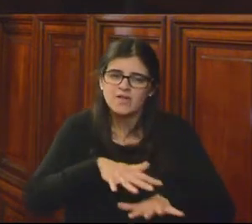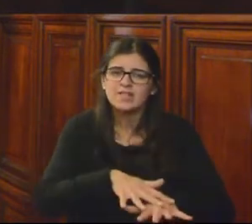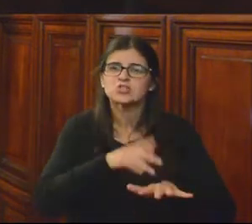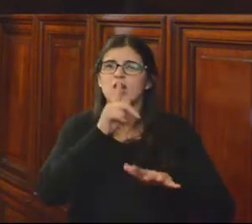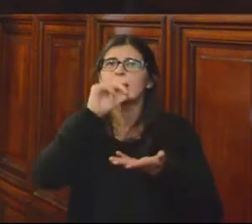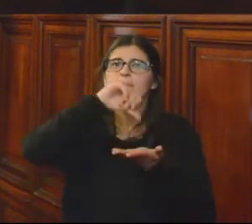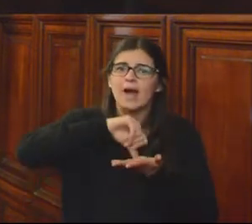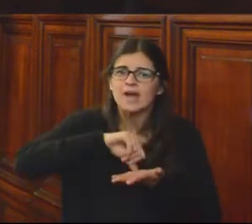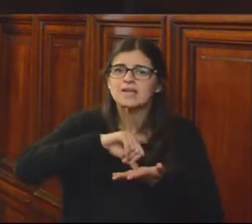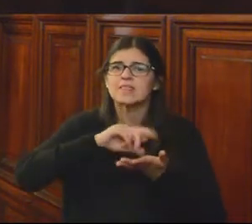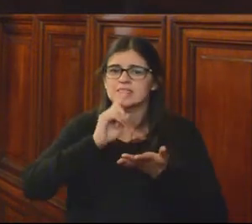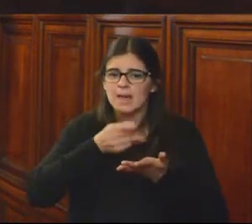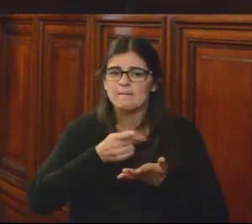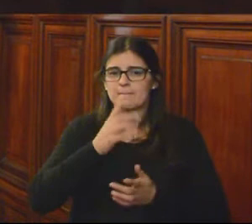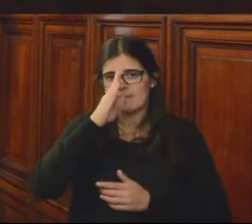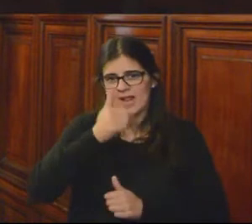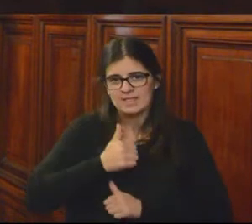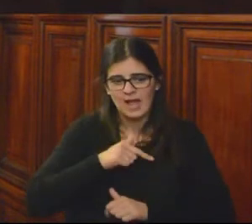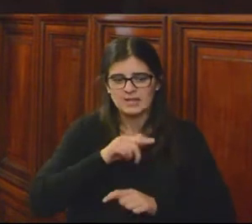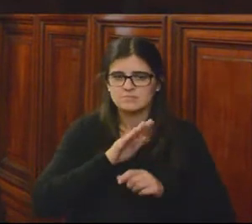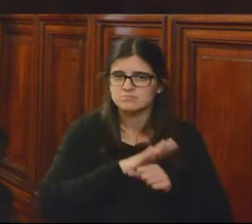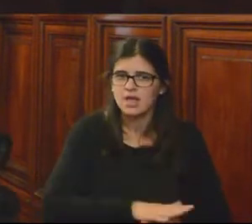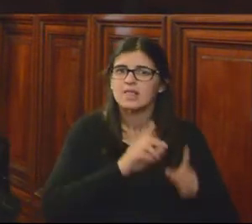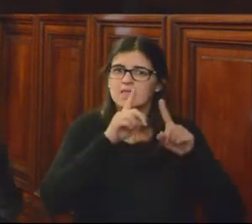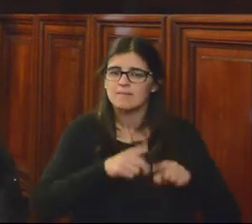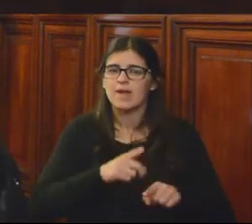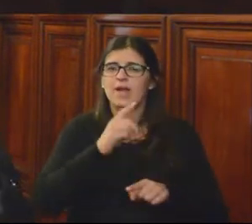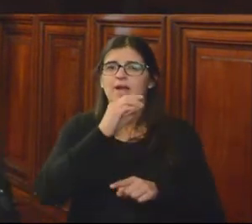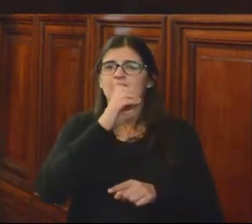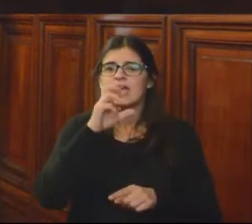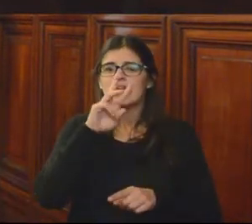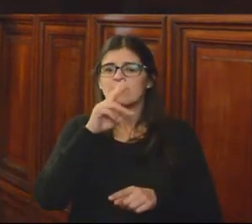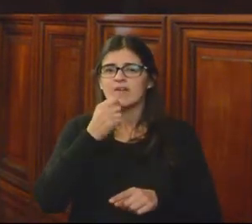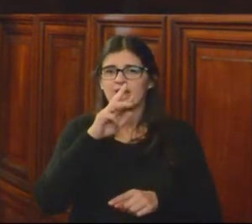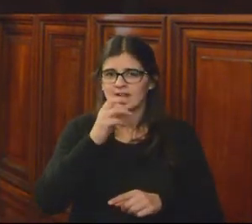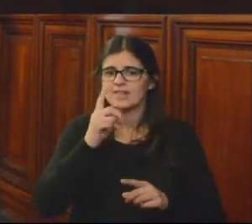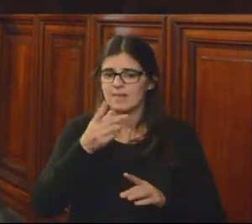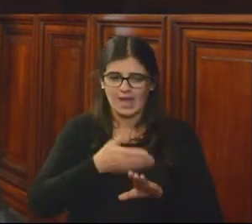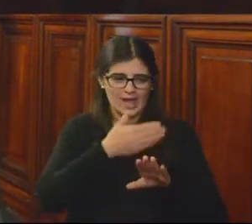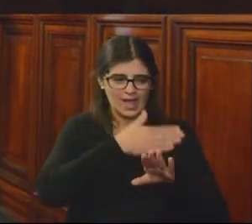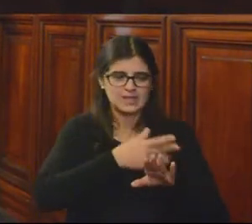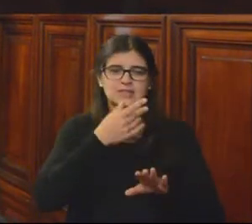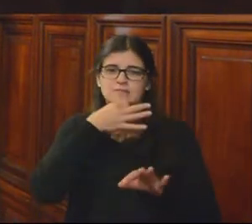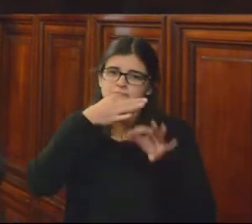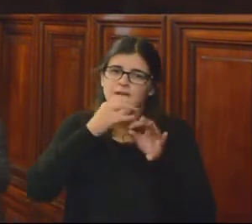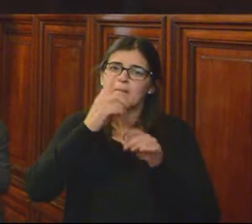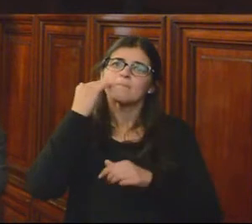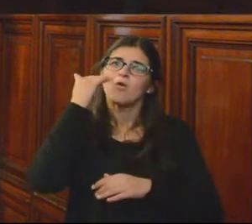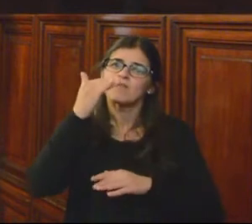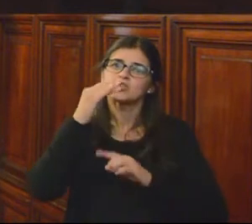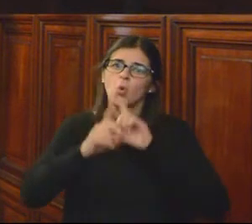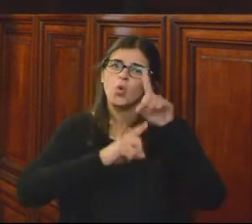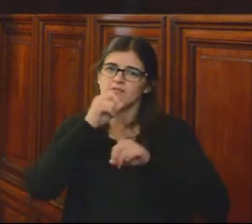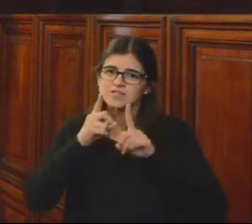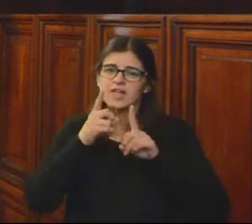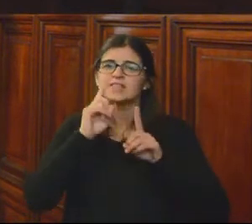país, fue sometido a la jurisdicción militar este año. Santiago Guevara, que antes en la audiencia lo mencionaron, que es un profesor universitario, está